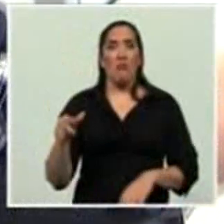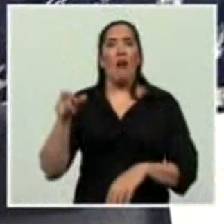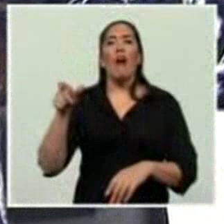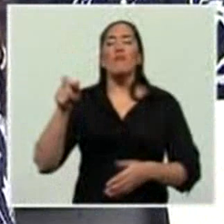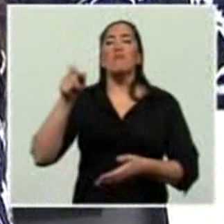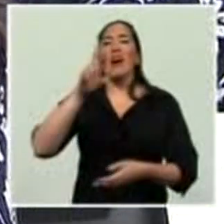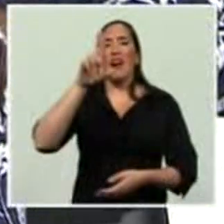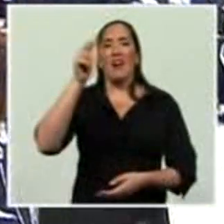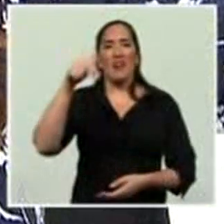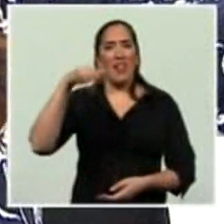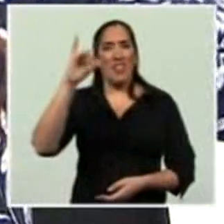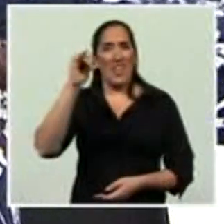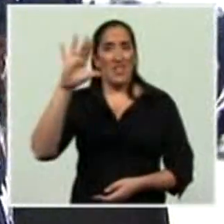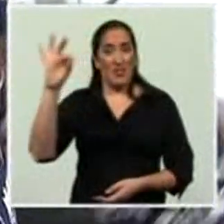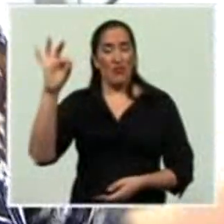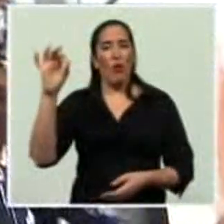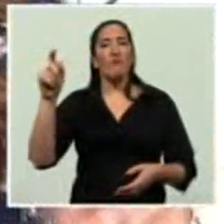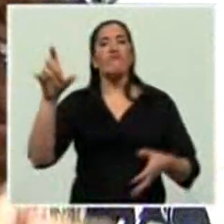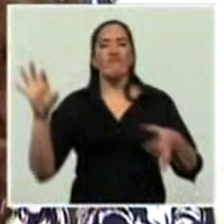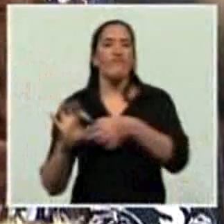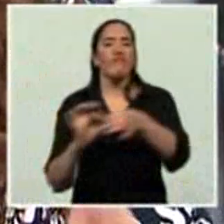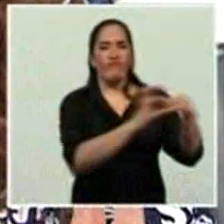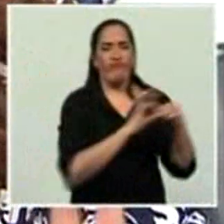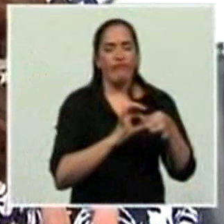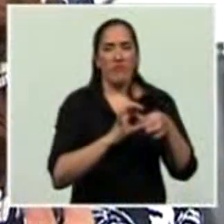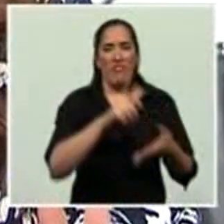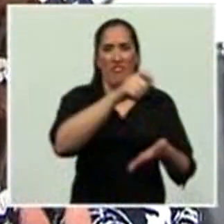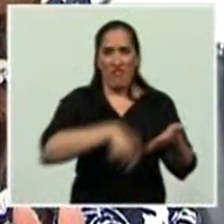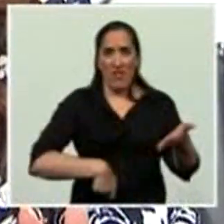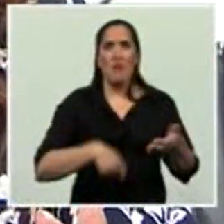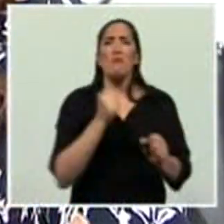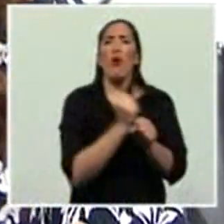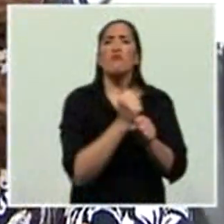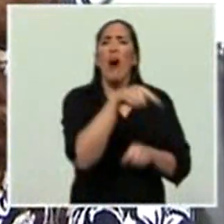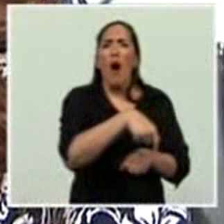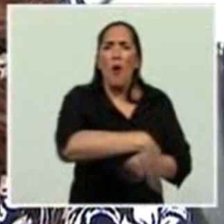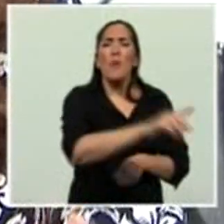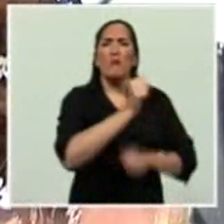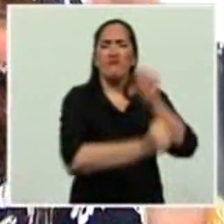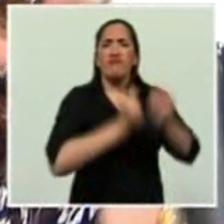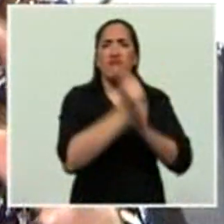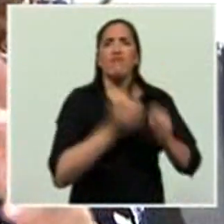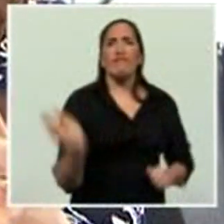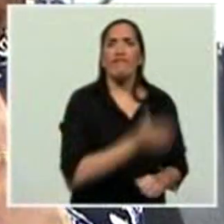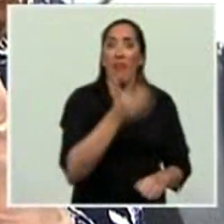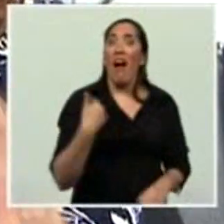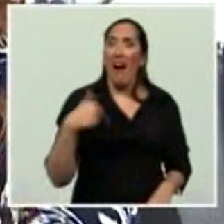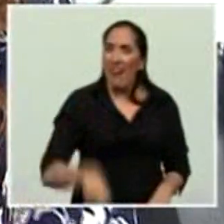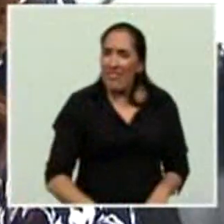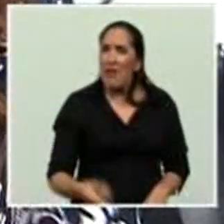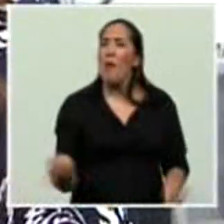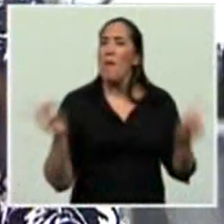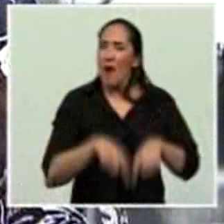vagones alguien que me alcance los vagones que los quiero mostrar por favor lo que estamos produciendo los argentinos hemos vuelto a